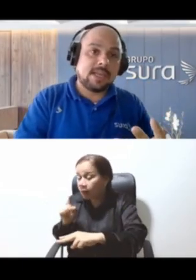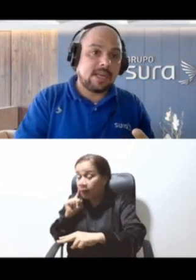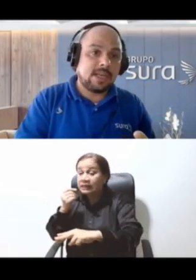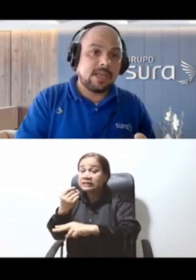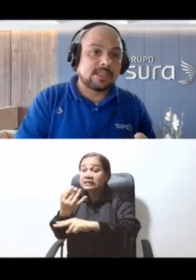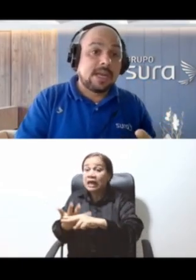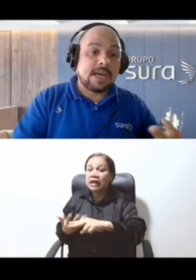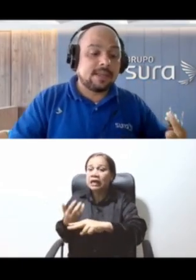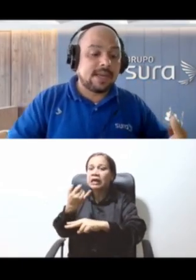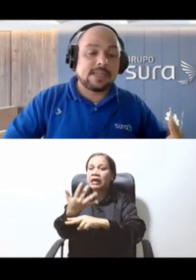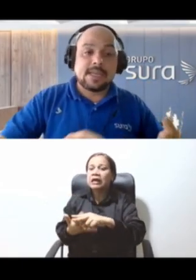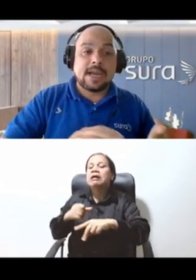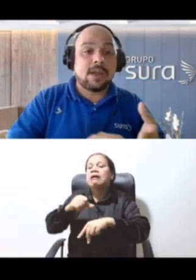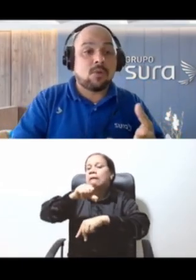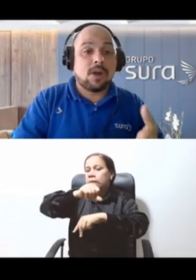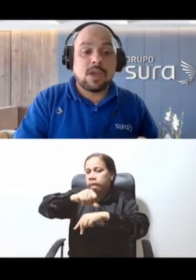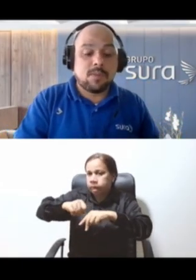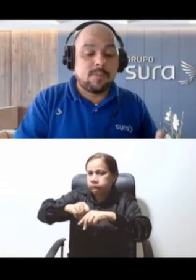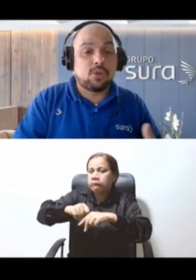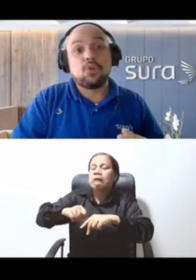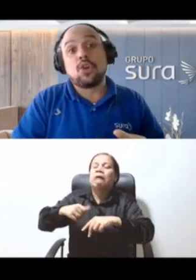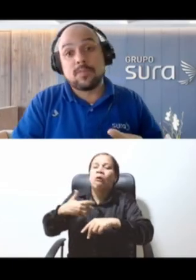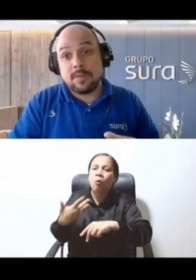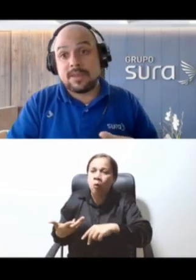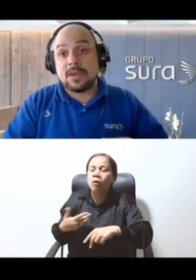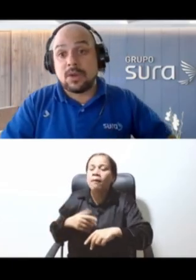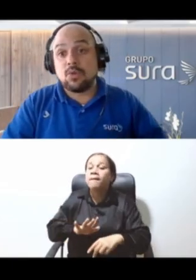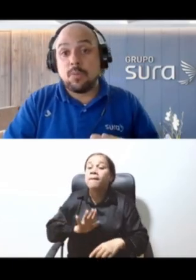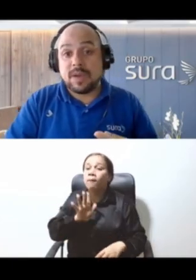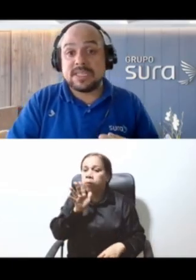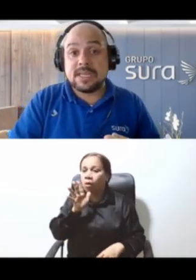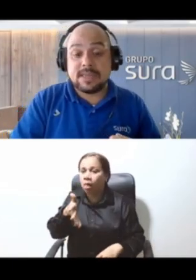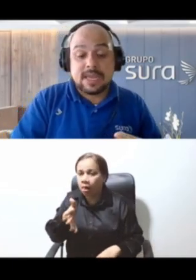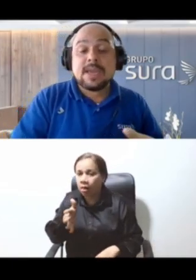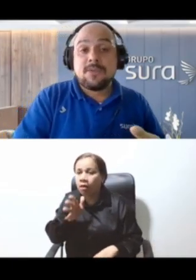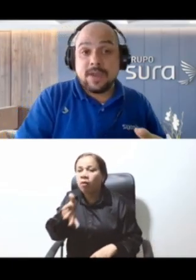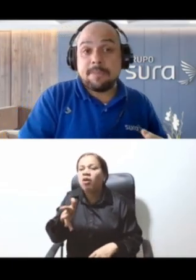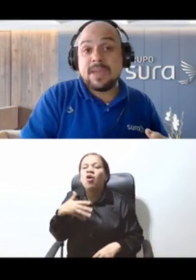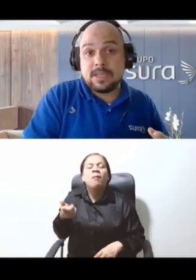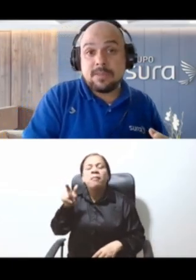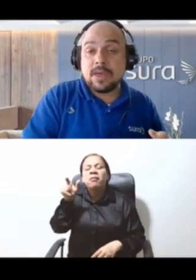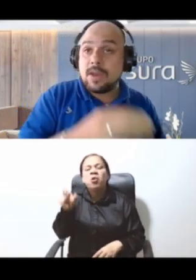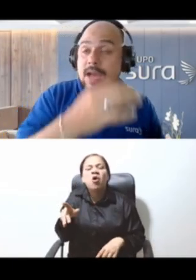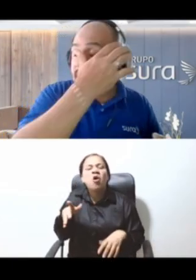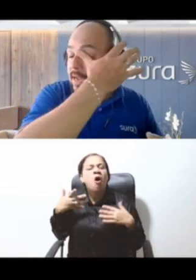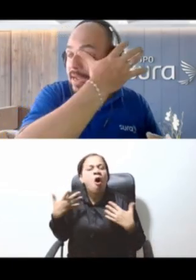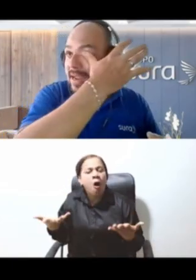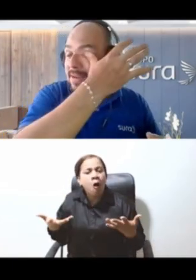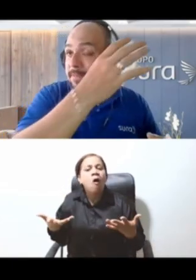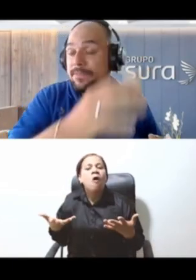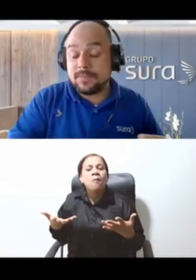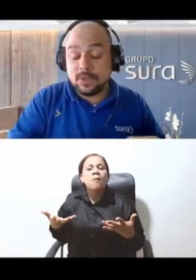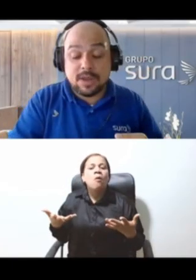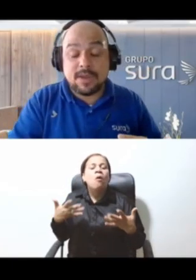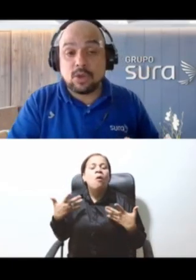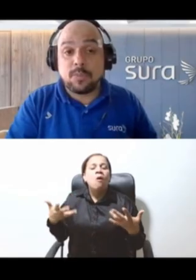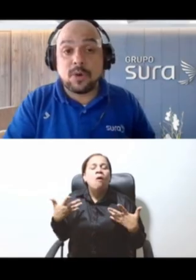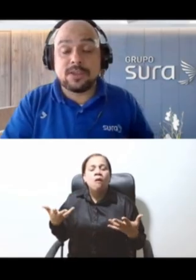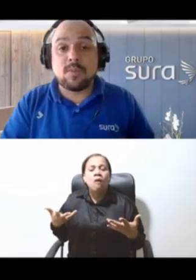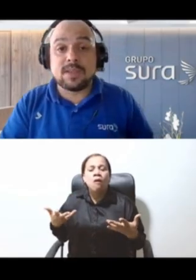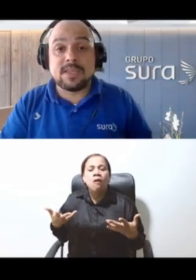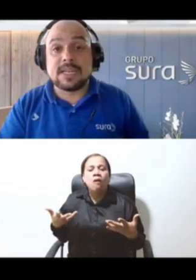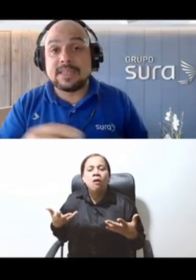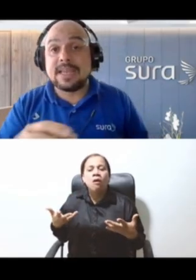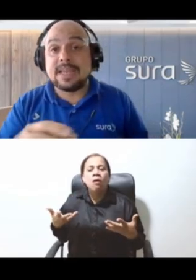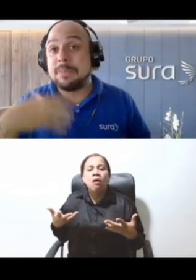el paciente tiene heridas. Andrés, cuando hay vómito, normalmente cuando un paciente fue víctima de un